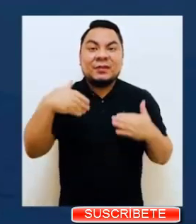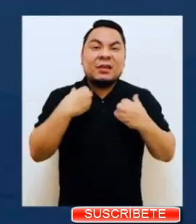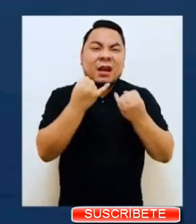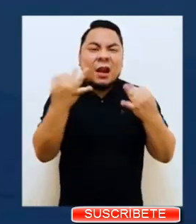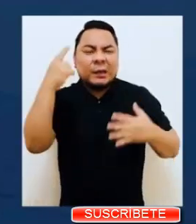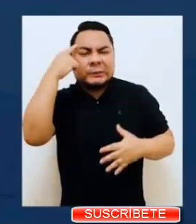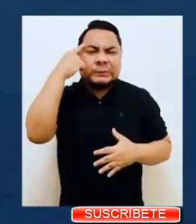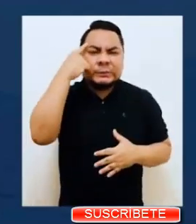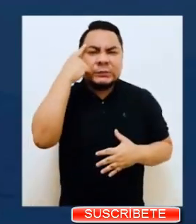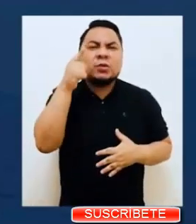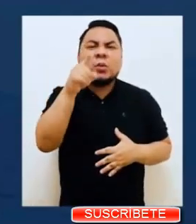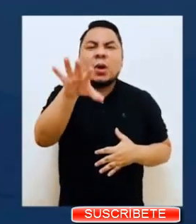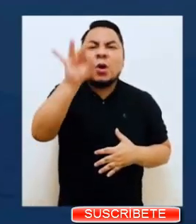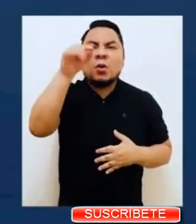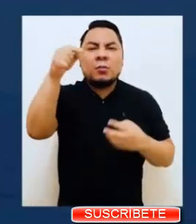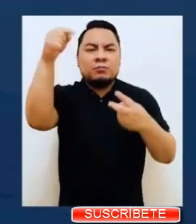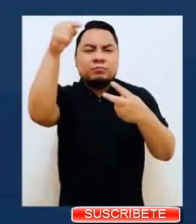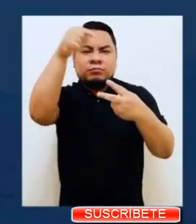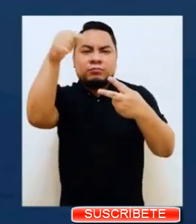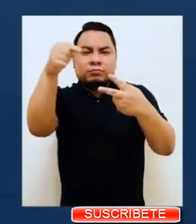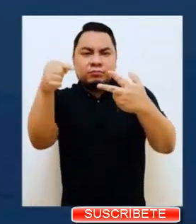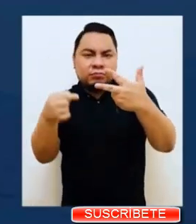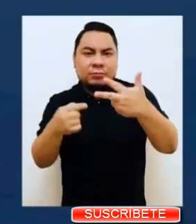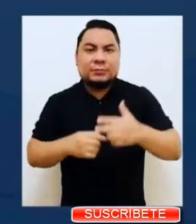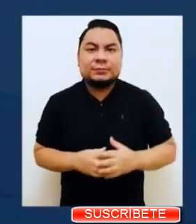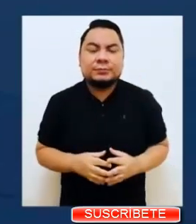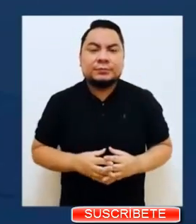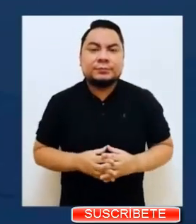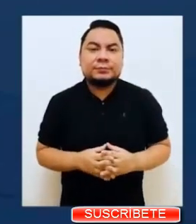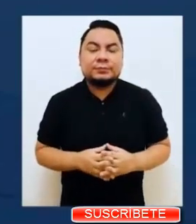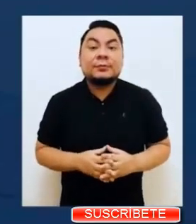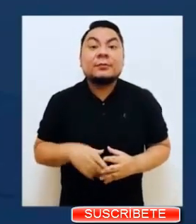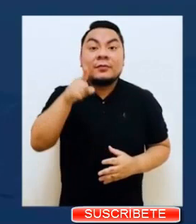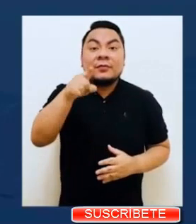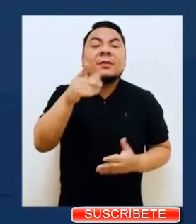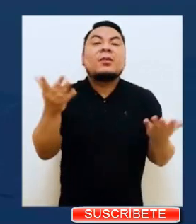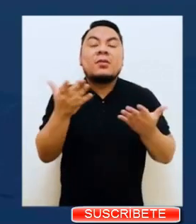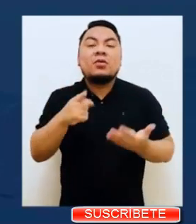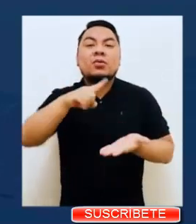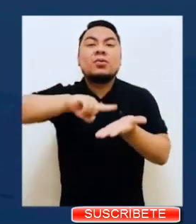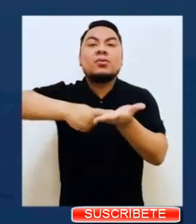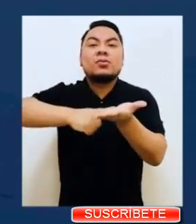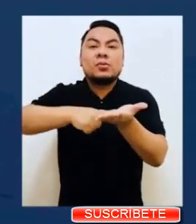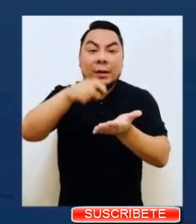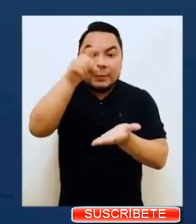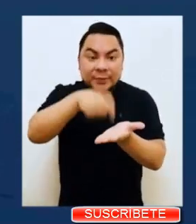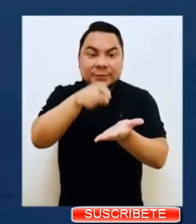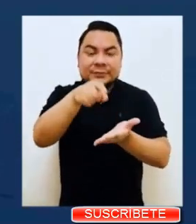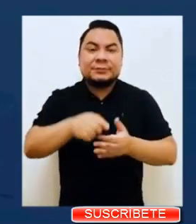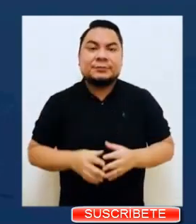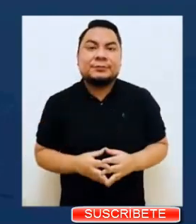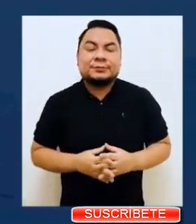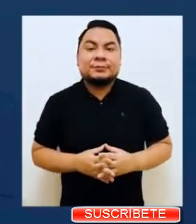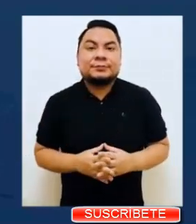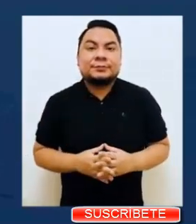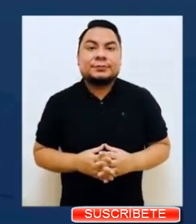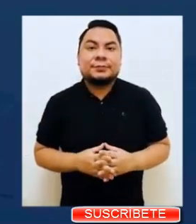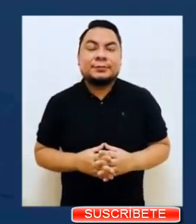Si tienes algún inconveniente, elige una de estas opciones. Selecciona tu tipo de DNI.